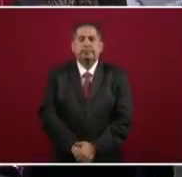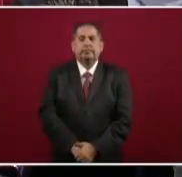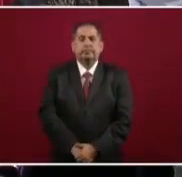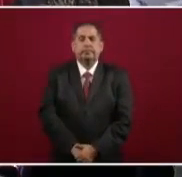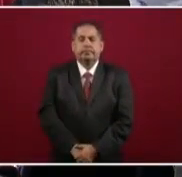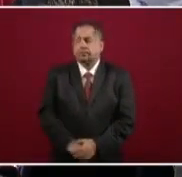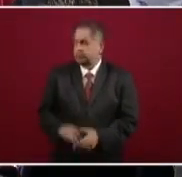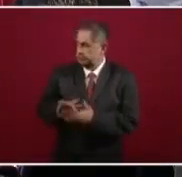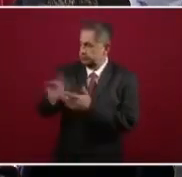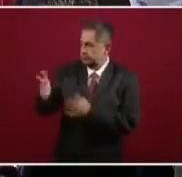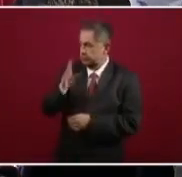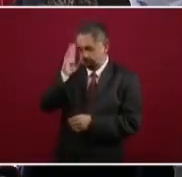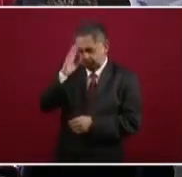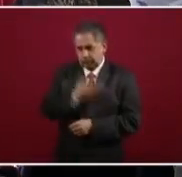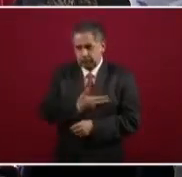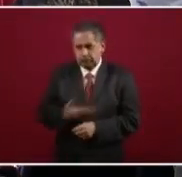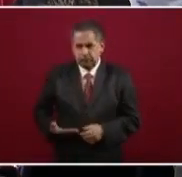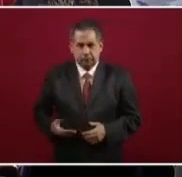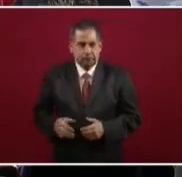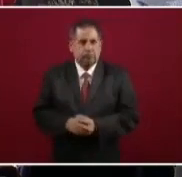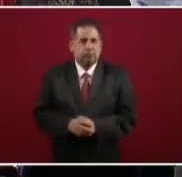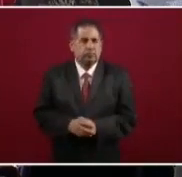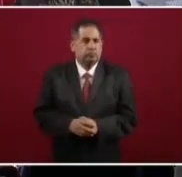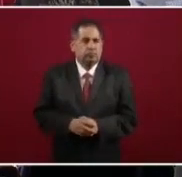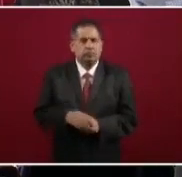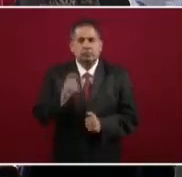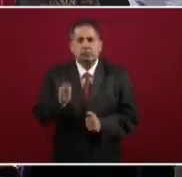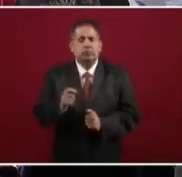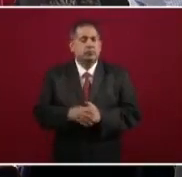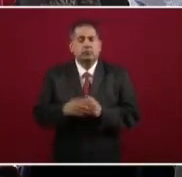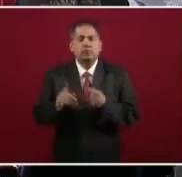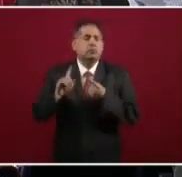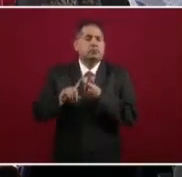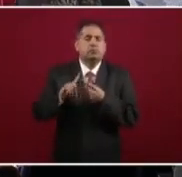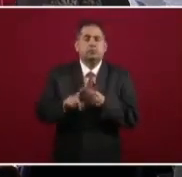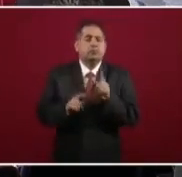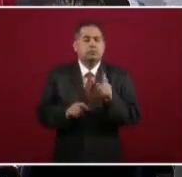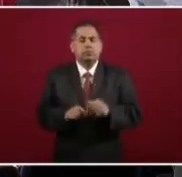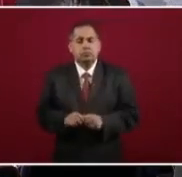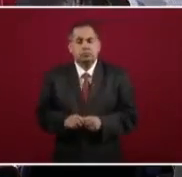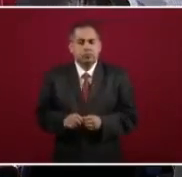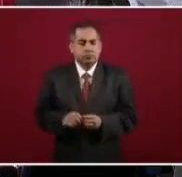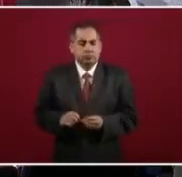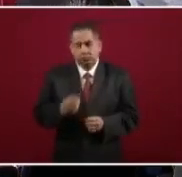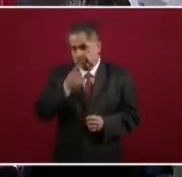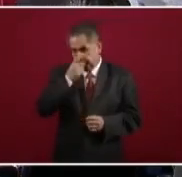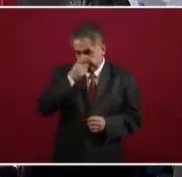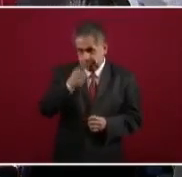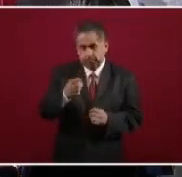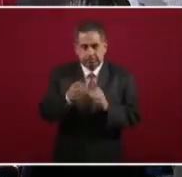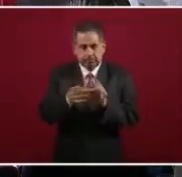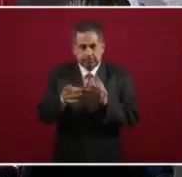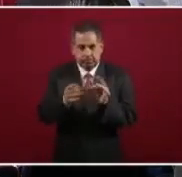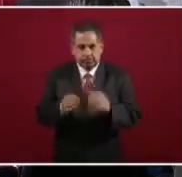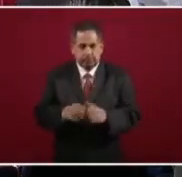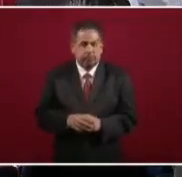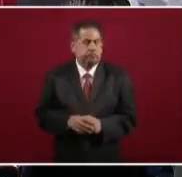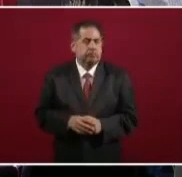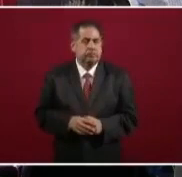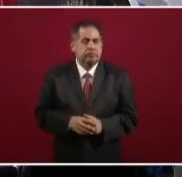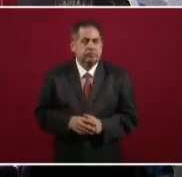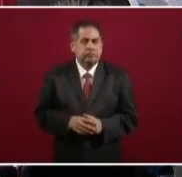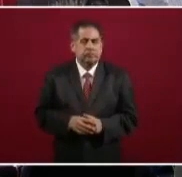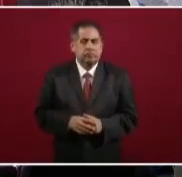gracias señor presidente bueno primeramente decirles que en